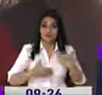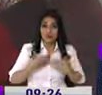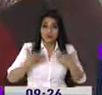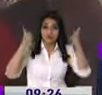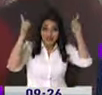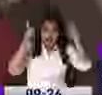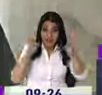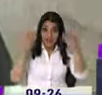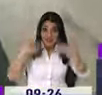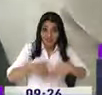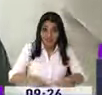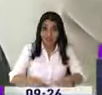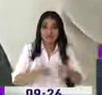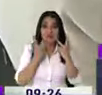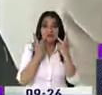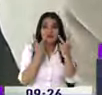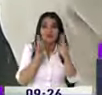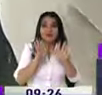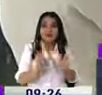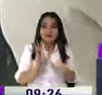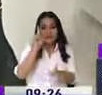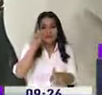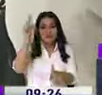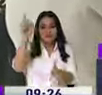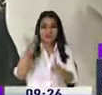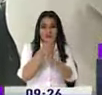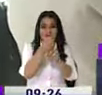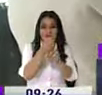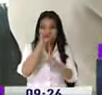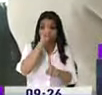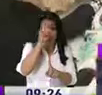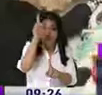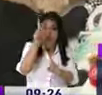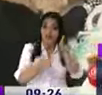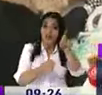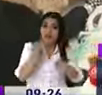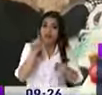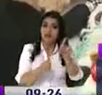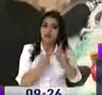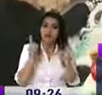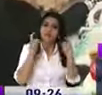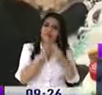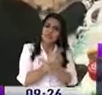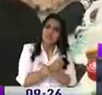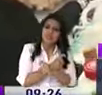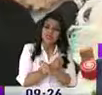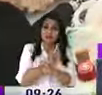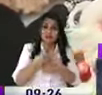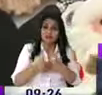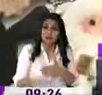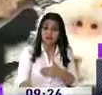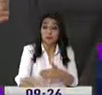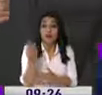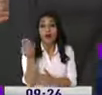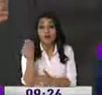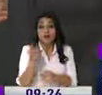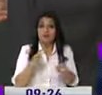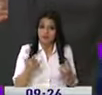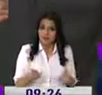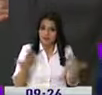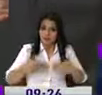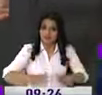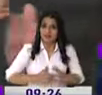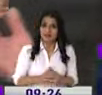de la graduación, ellos ven cristalizado un sueño que para algunos fue difícil de alcanzar durante su juventud. Me siento